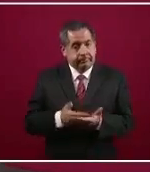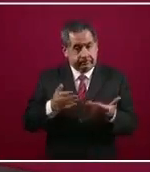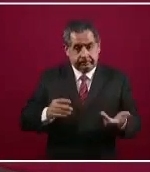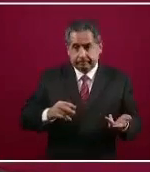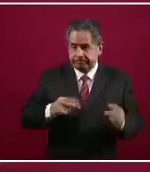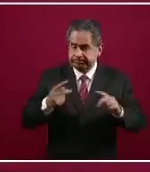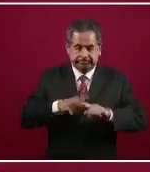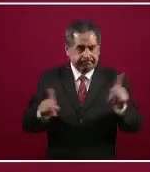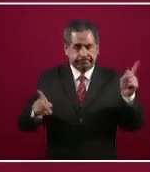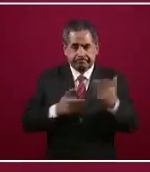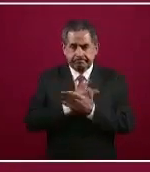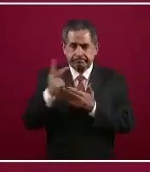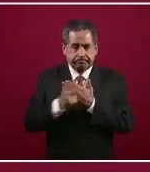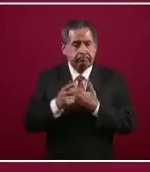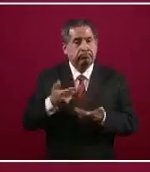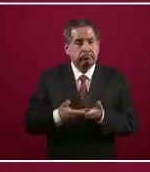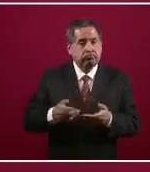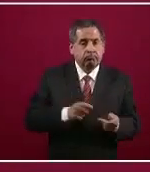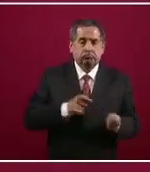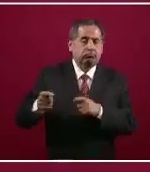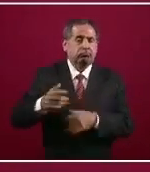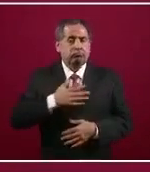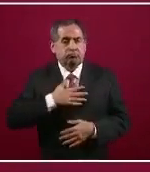ahora es el gobierno federal